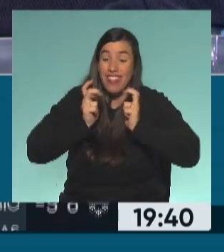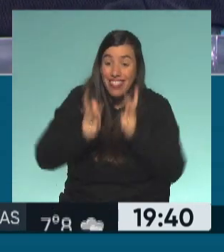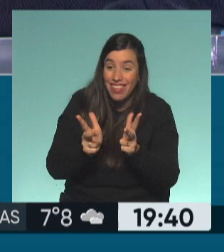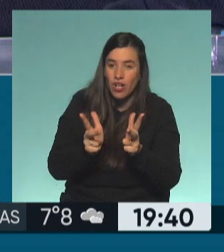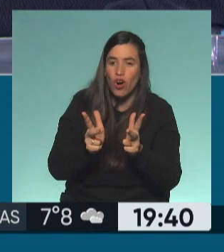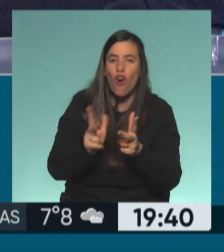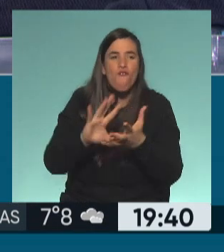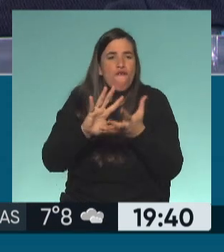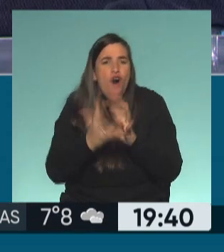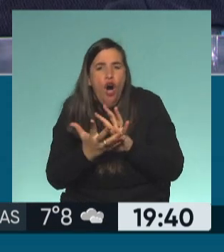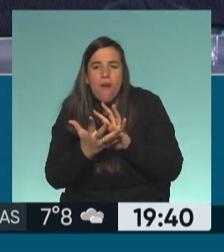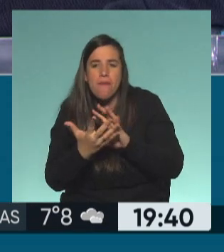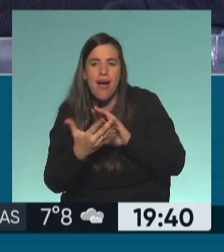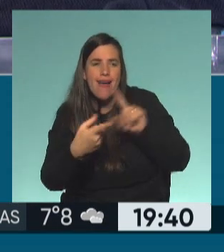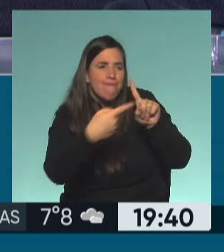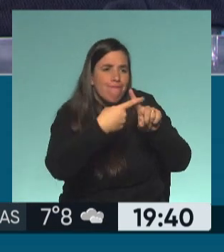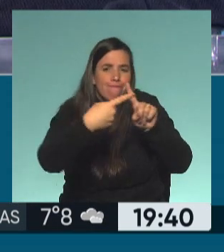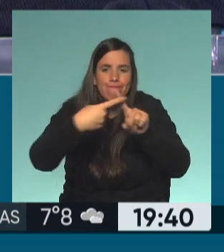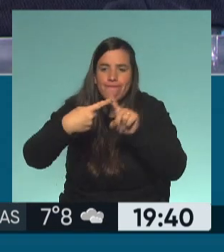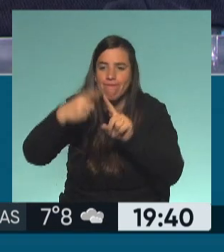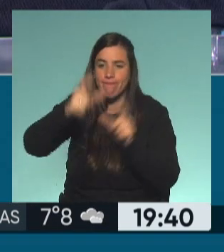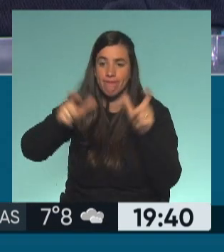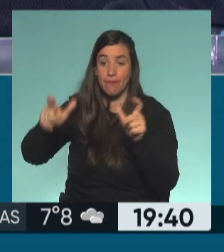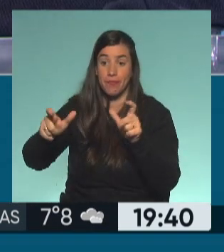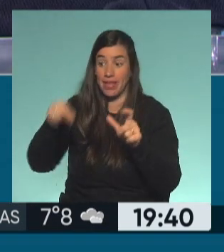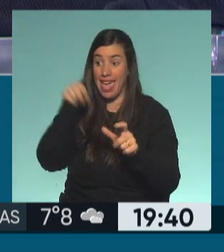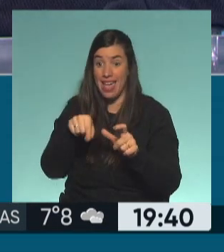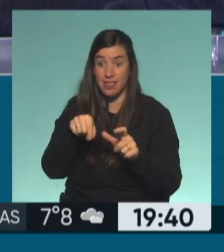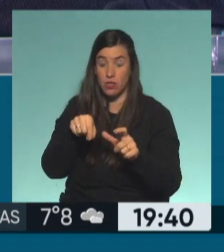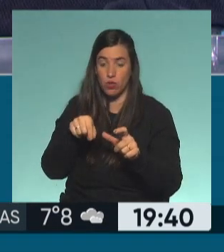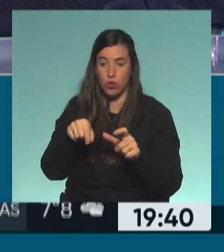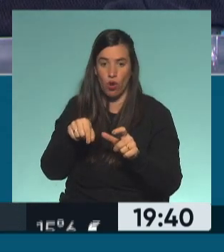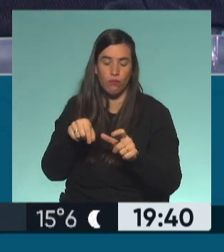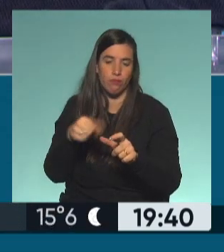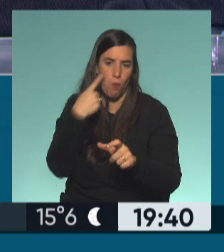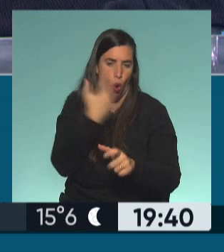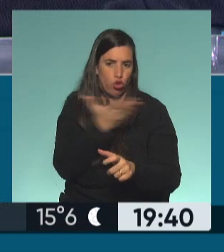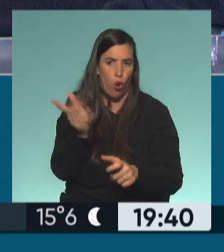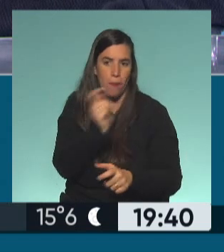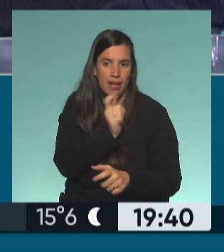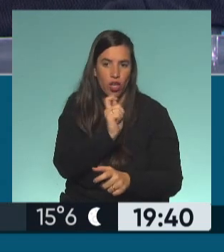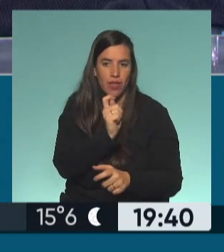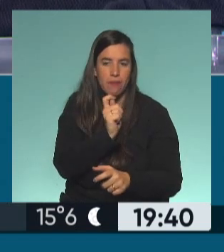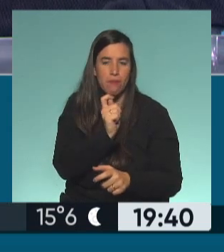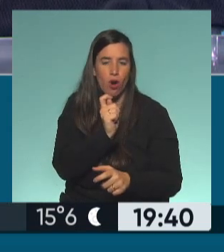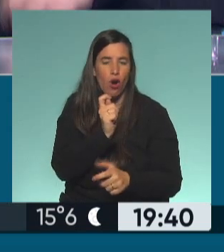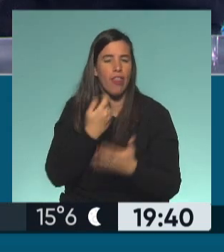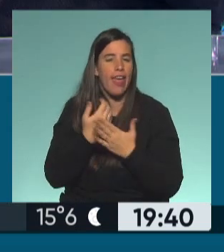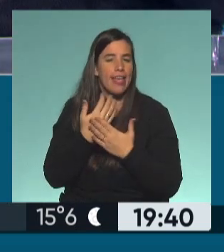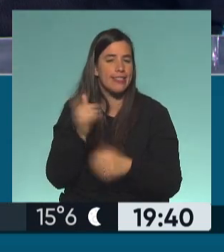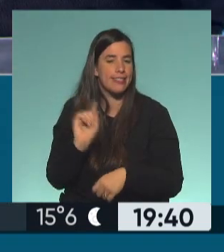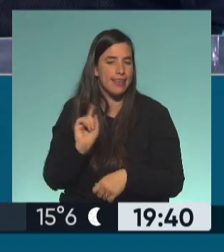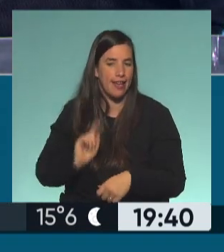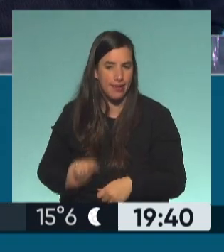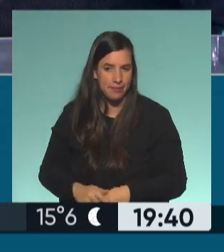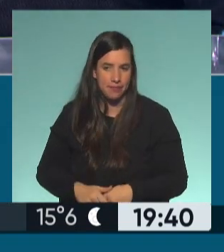el otro que irradió mucho desde el periodismo y que no es el periodismo de derecha. Ha sido general que es,